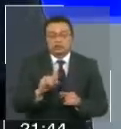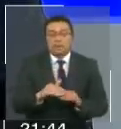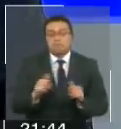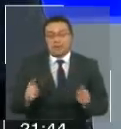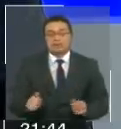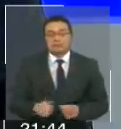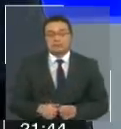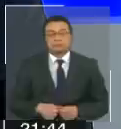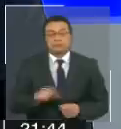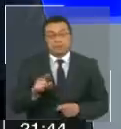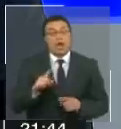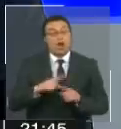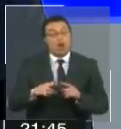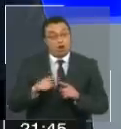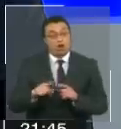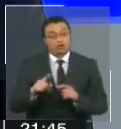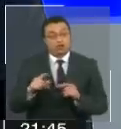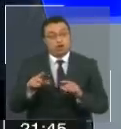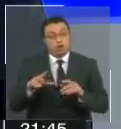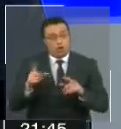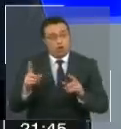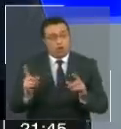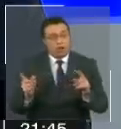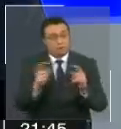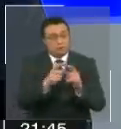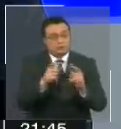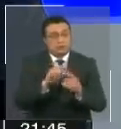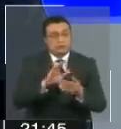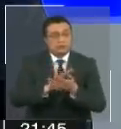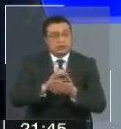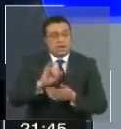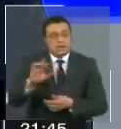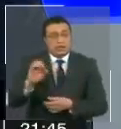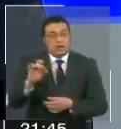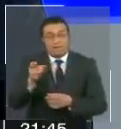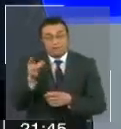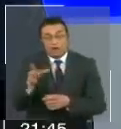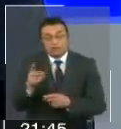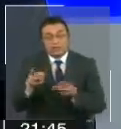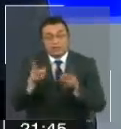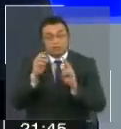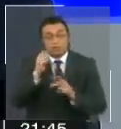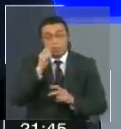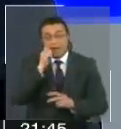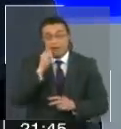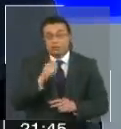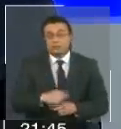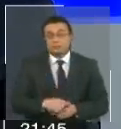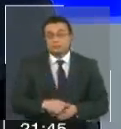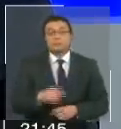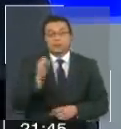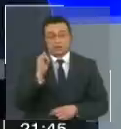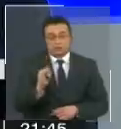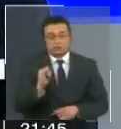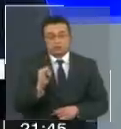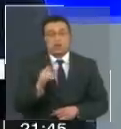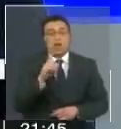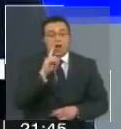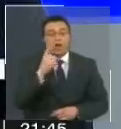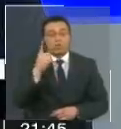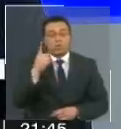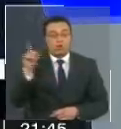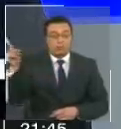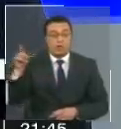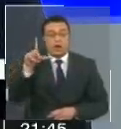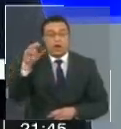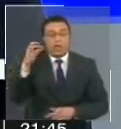algún otro caso que vincule a Juan Emilio Cheire con violación a los derechos humanos? Sí, hay una causa en La Serena